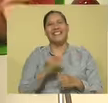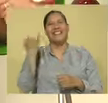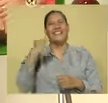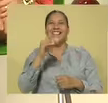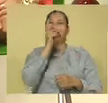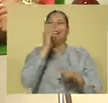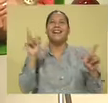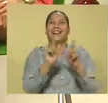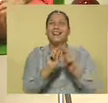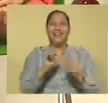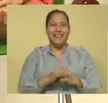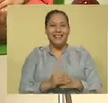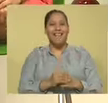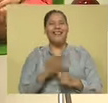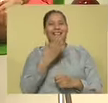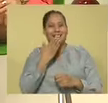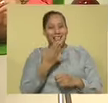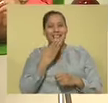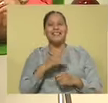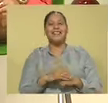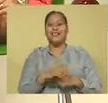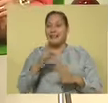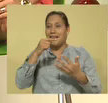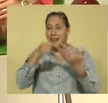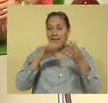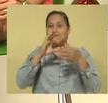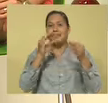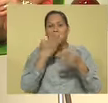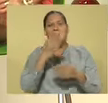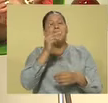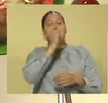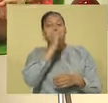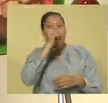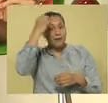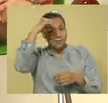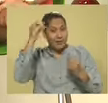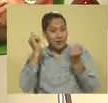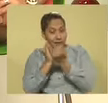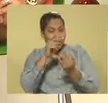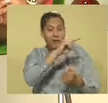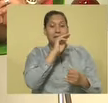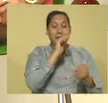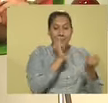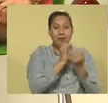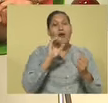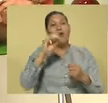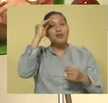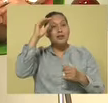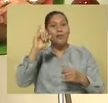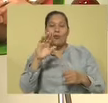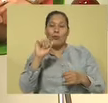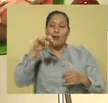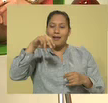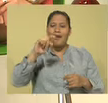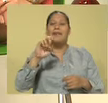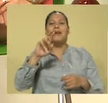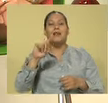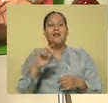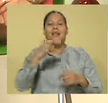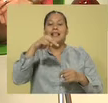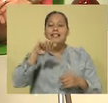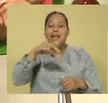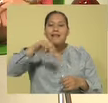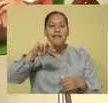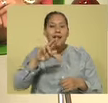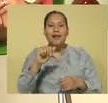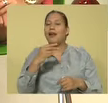onda, ¿no? Qué buena onda. Gracias por tan bellos comentarios. Yo no sé si mi papá opina lo mismo que mi mamá o que este señor Juan Alberto López, pero está bien, ñáñaras no